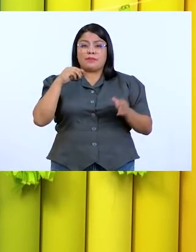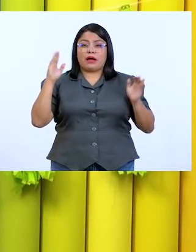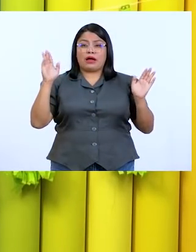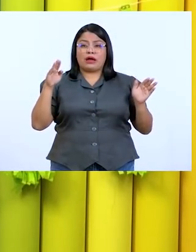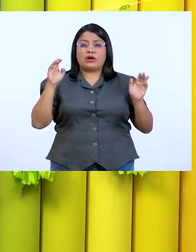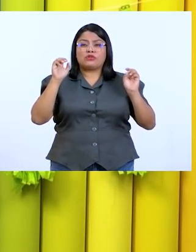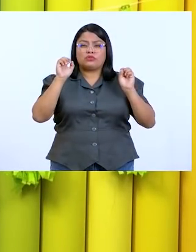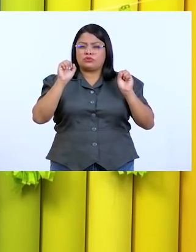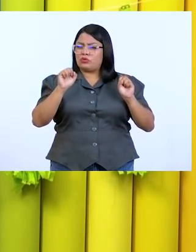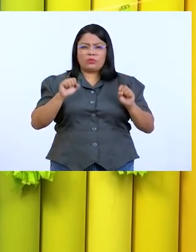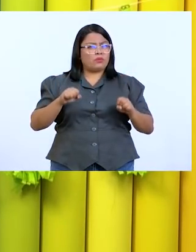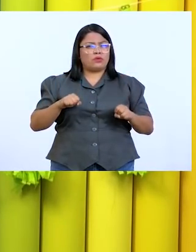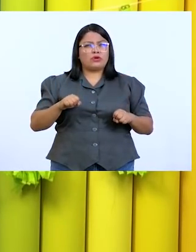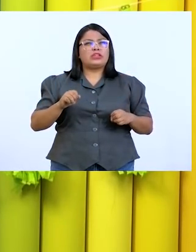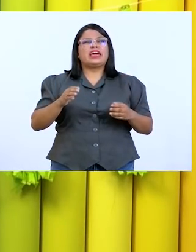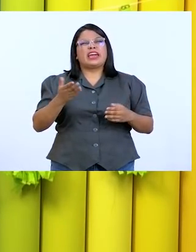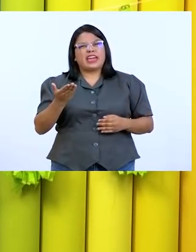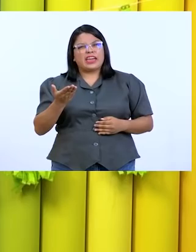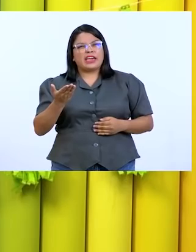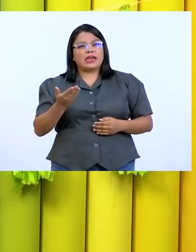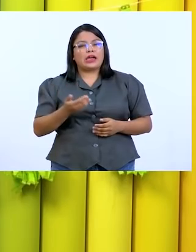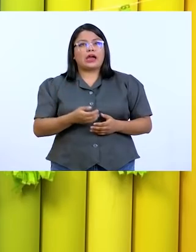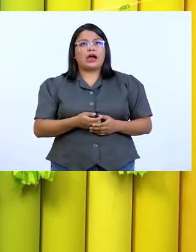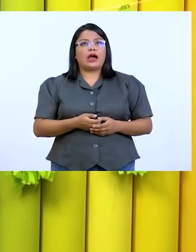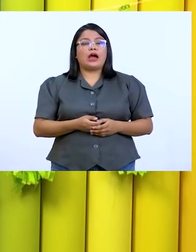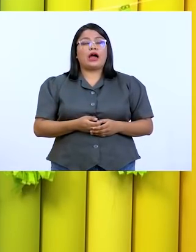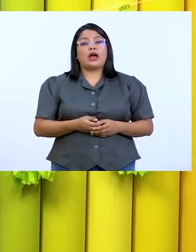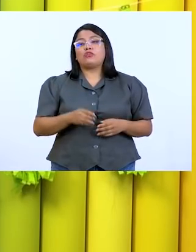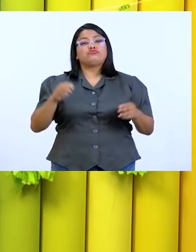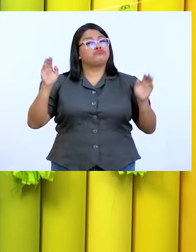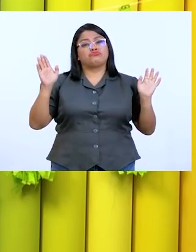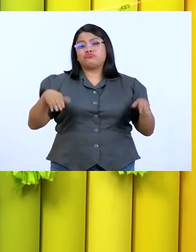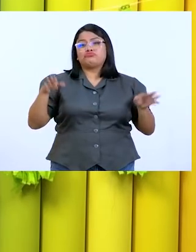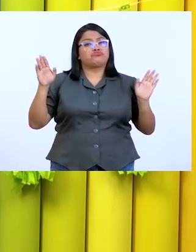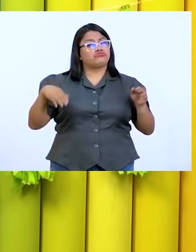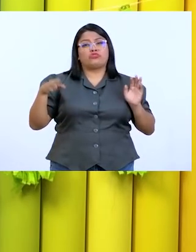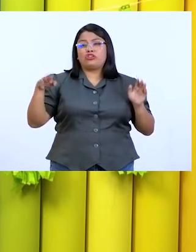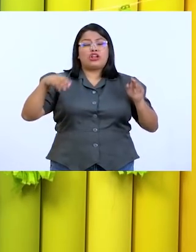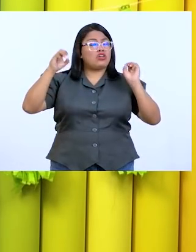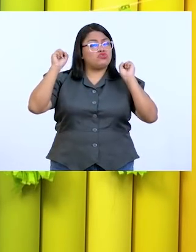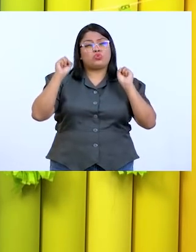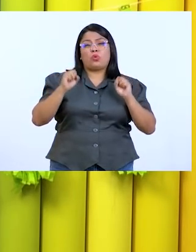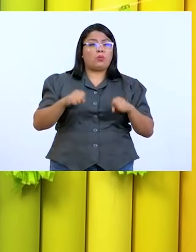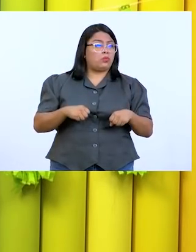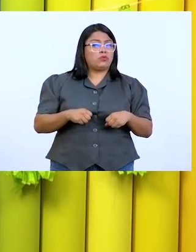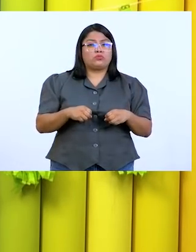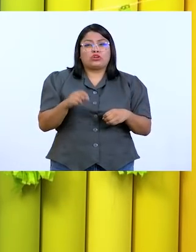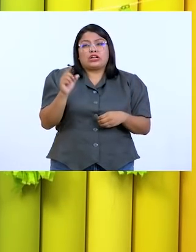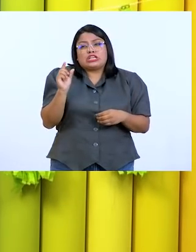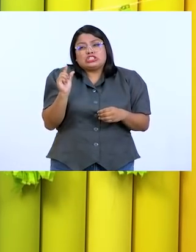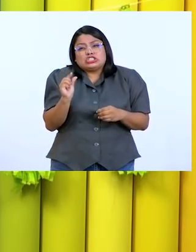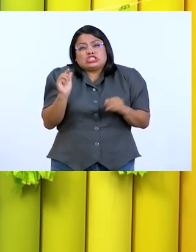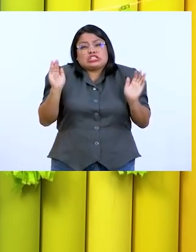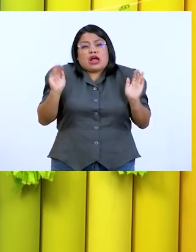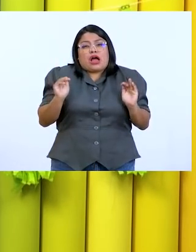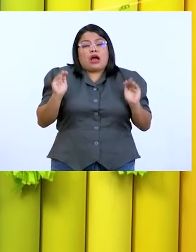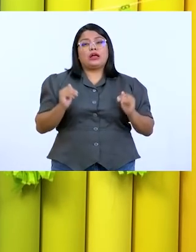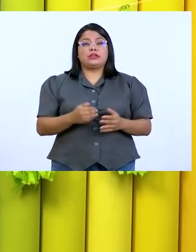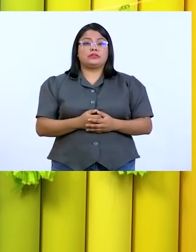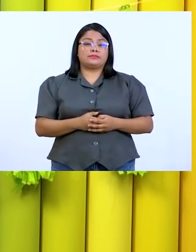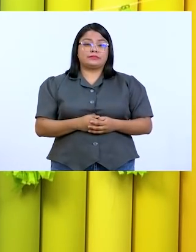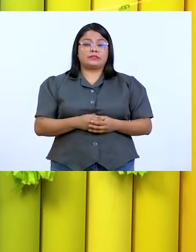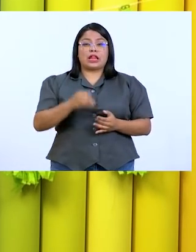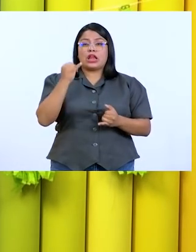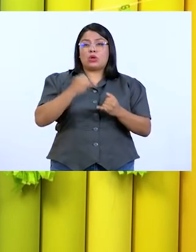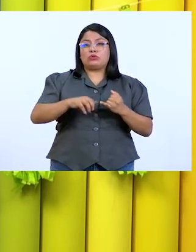podía hacer Pájaro Amarillo? Pájaro amarillo no podía volar con sus pequeñas alas. ¡Qué bueno! Y